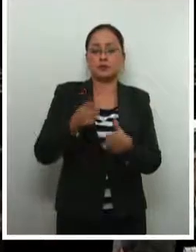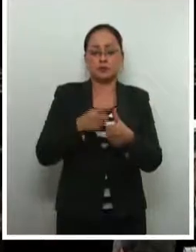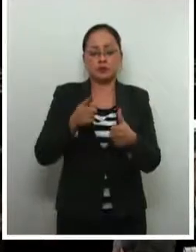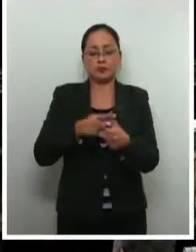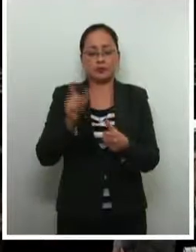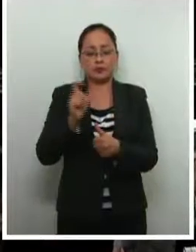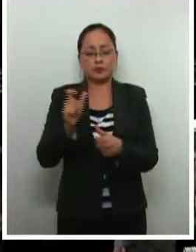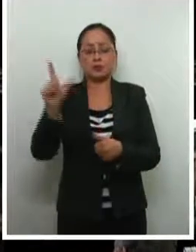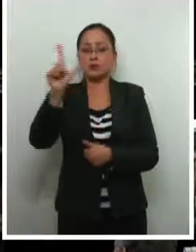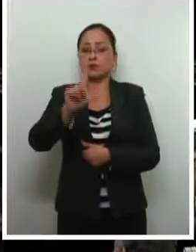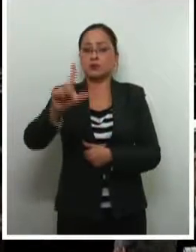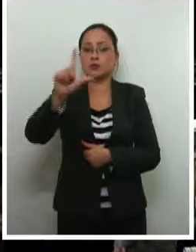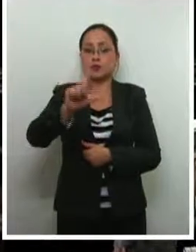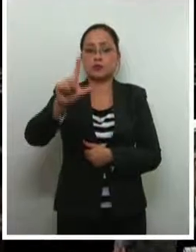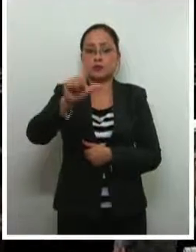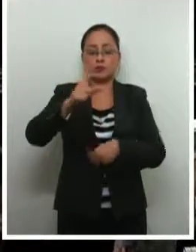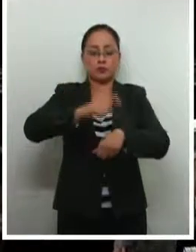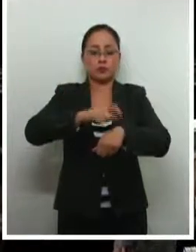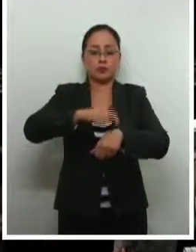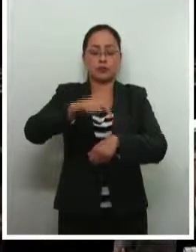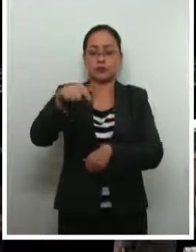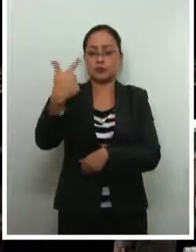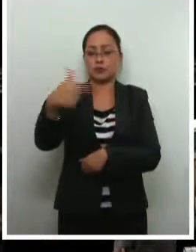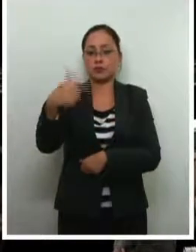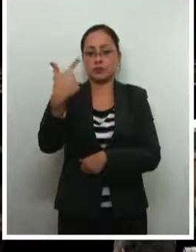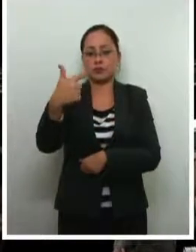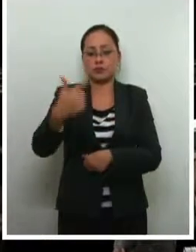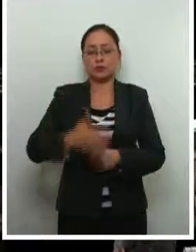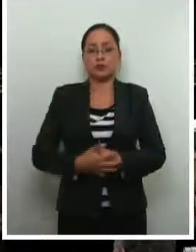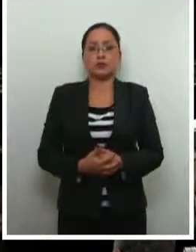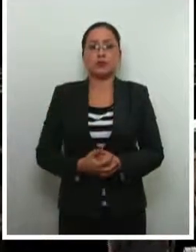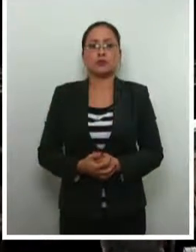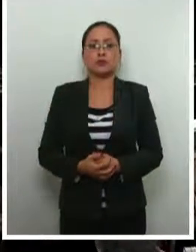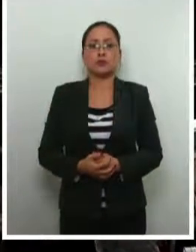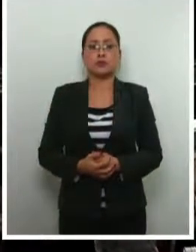lugar el lunes a las 12 horas.